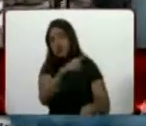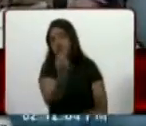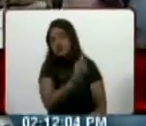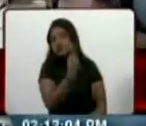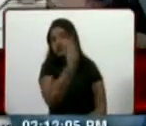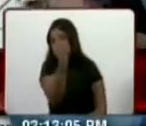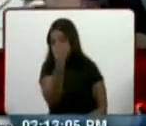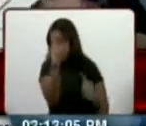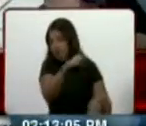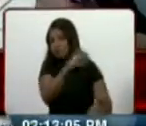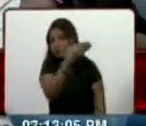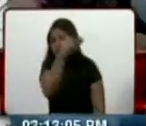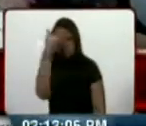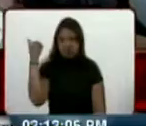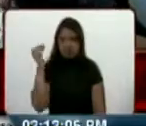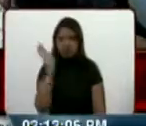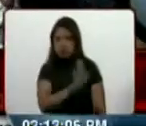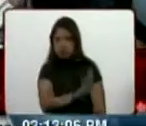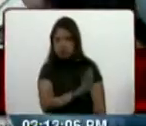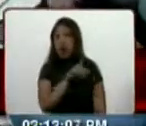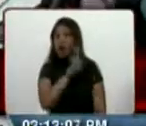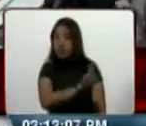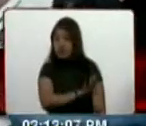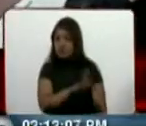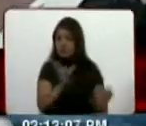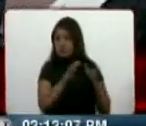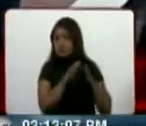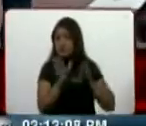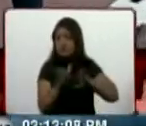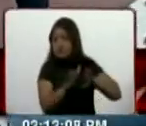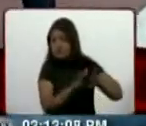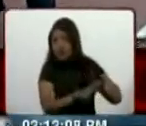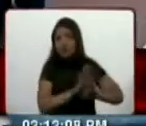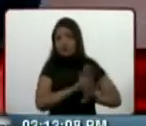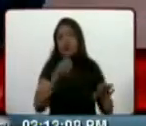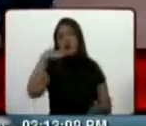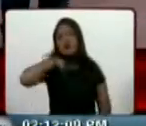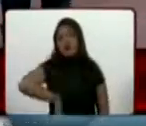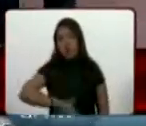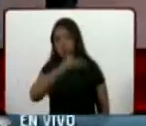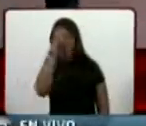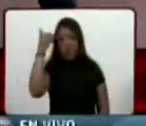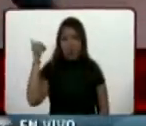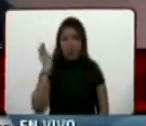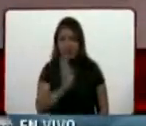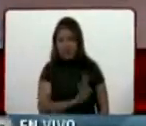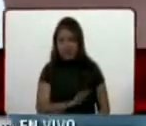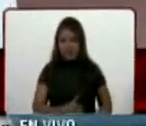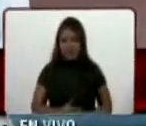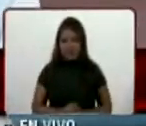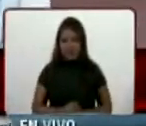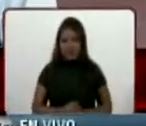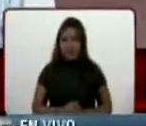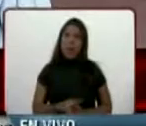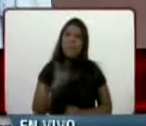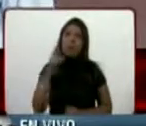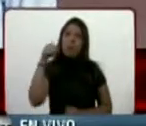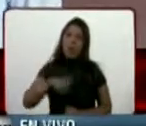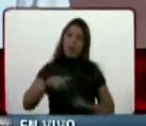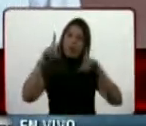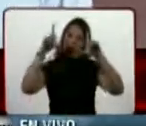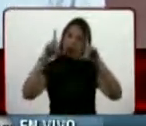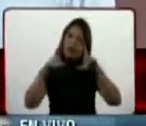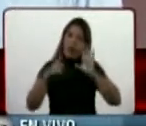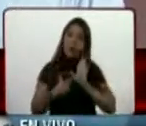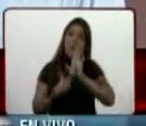el olvido. Allí es donde ellos van a estar, y quedaron ya en la historia, en ese olvido. Si tuviésemos que tomar una fotografía el día de hoy y